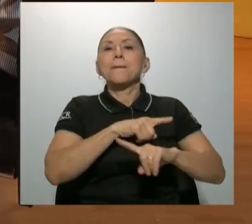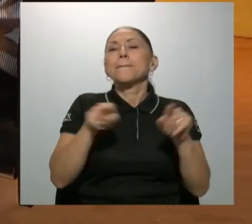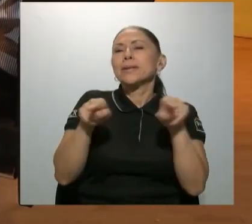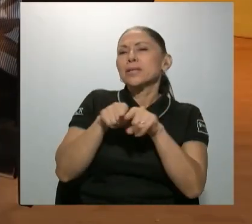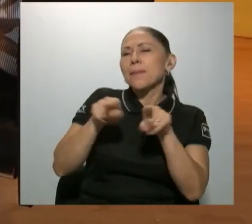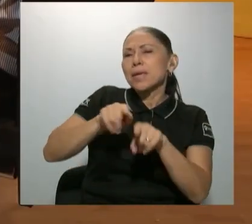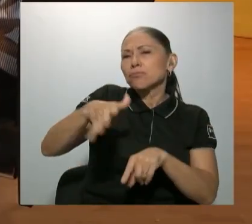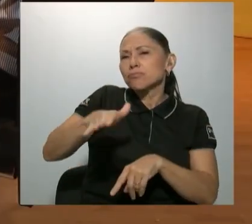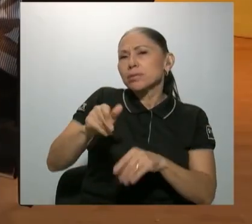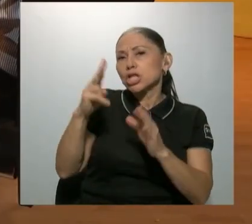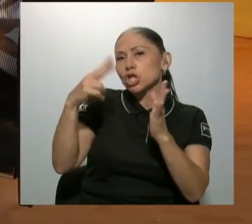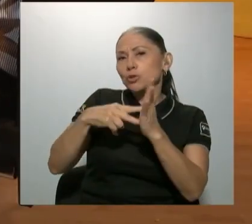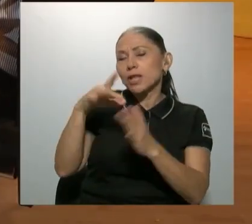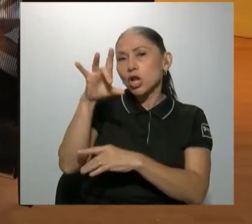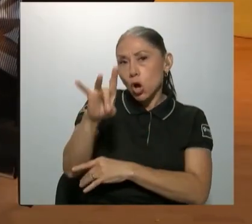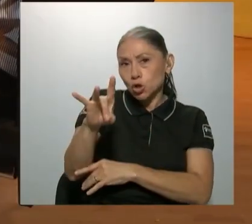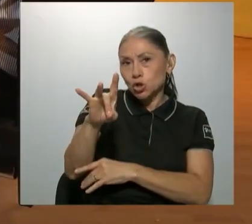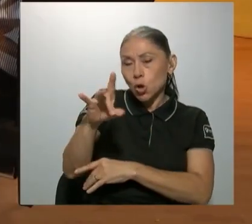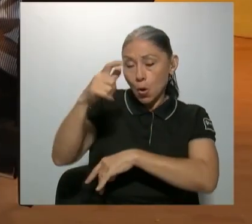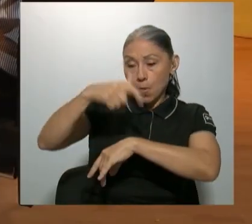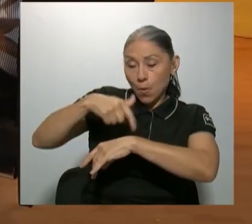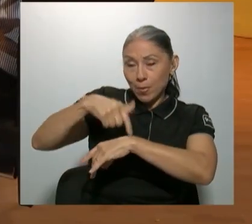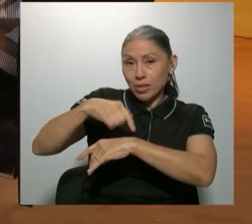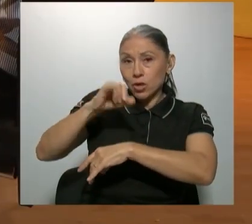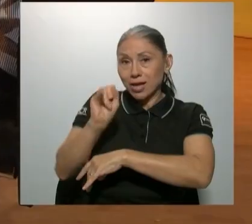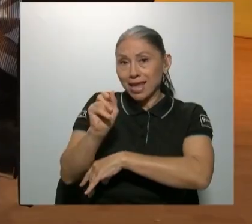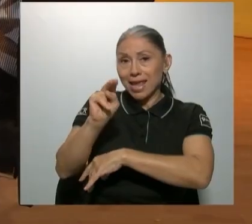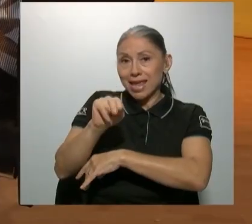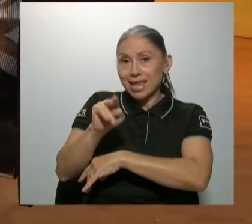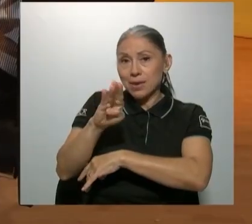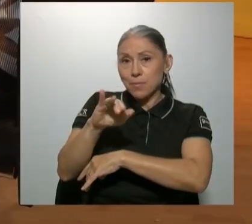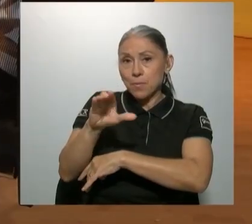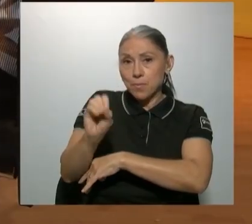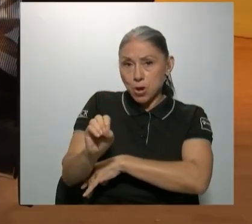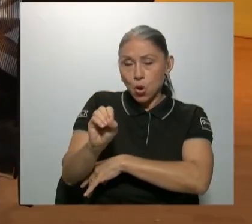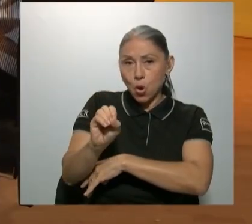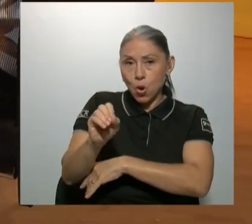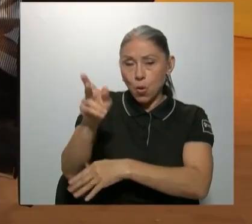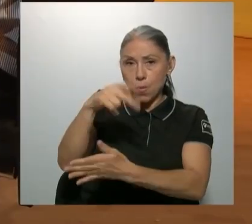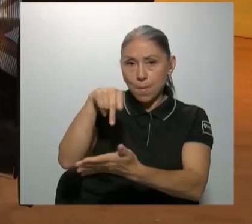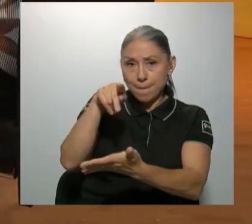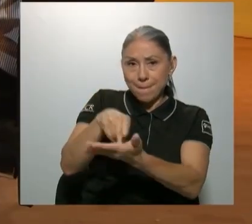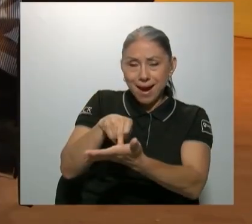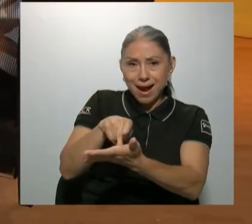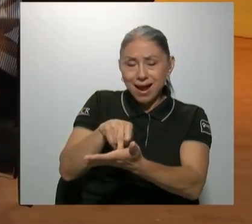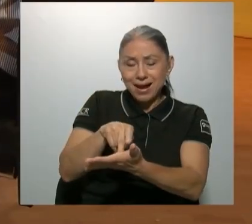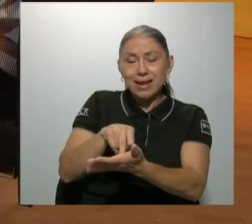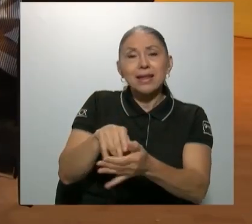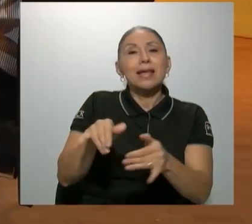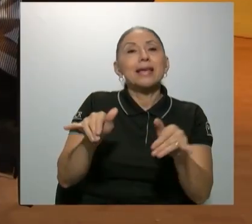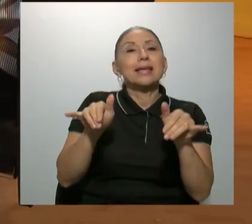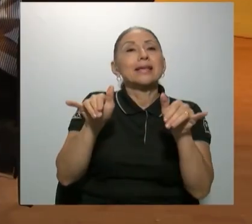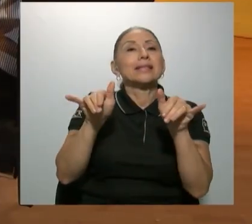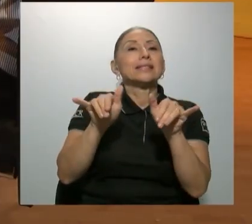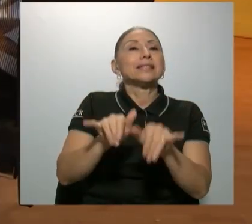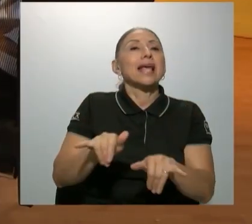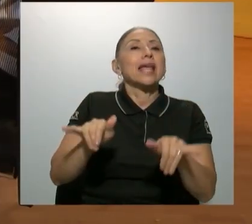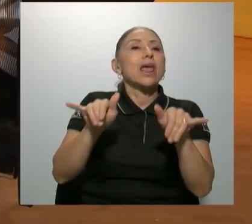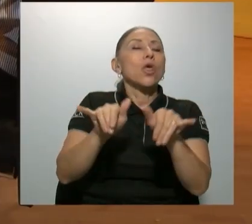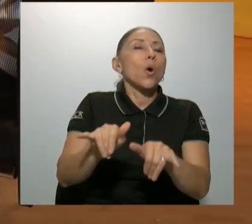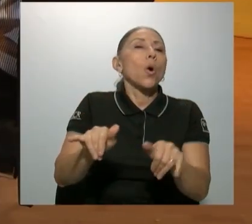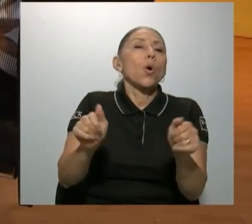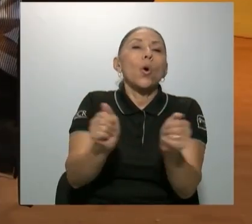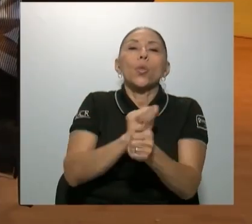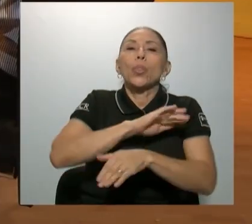cuando el envío se quedó con todas las promesas de financiamiento